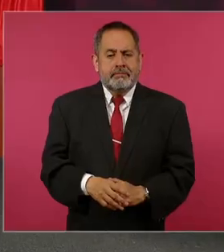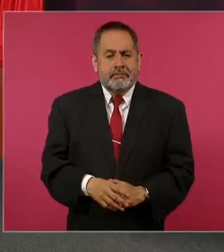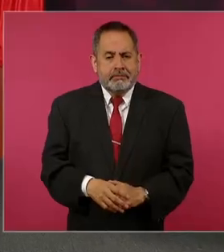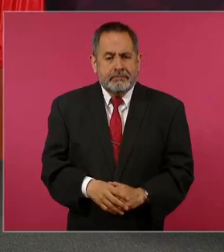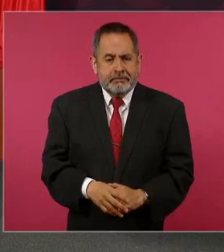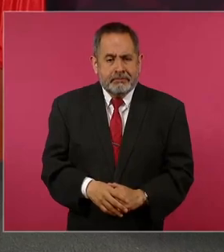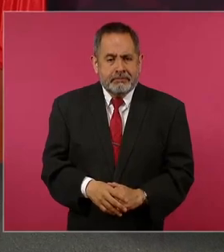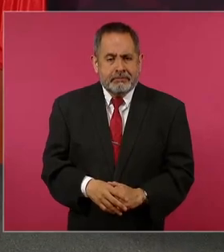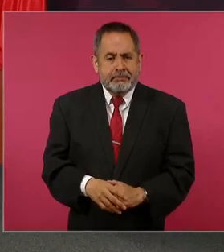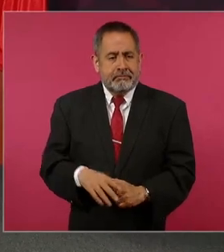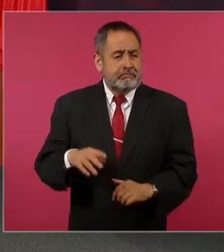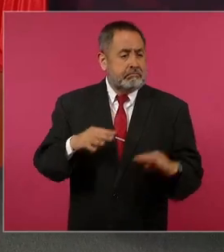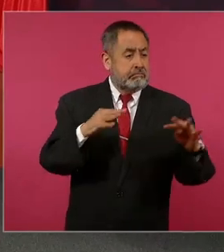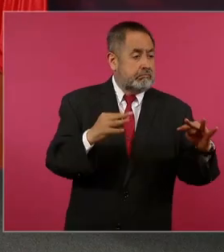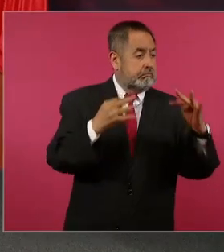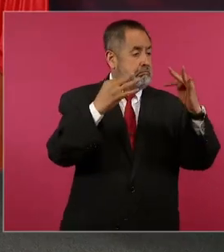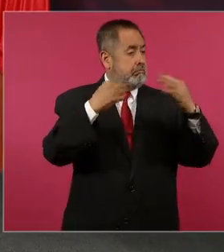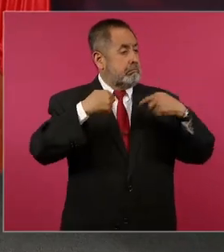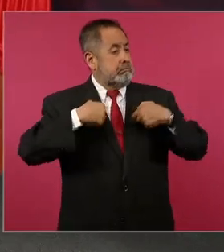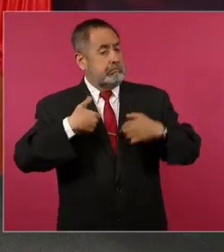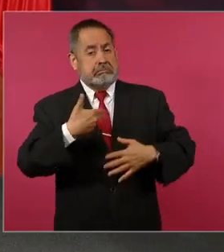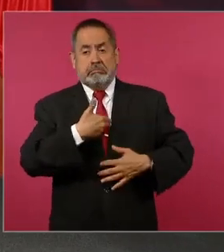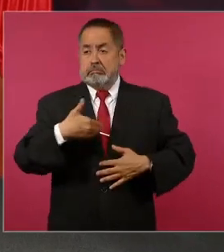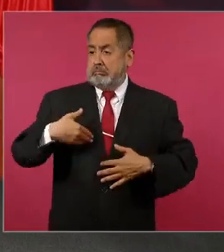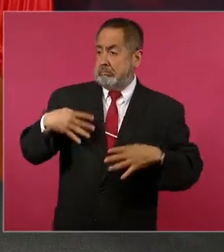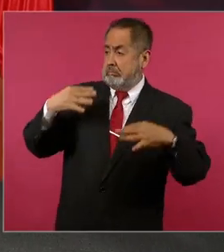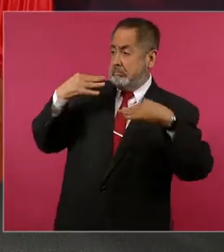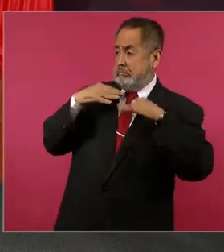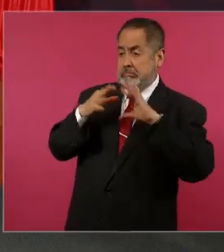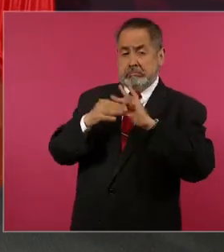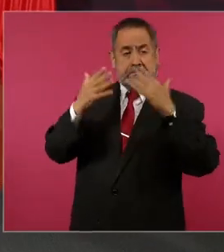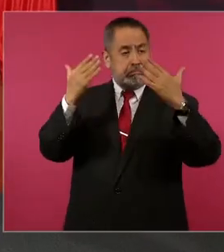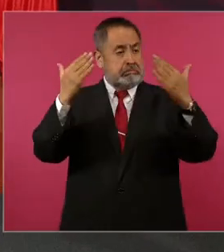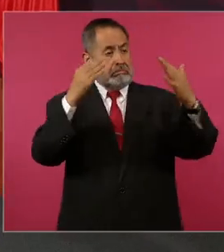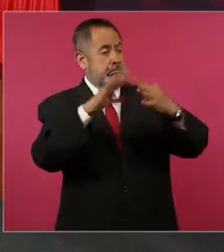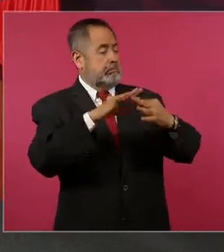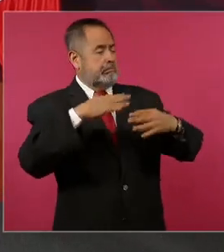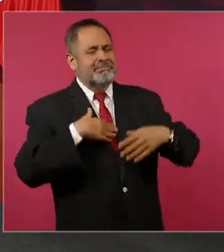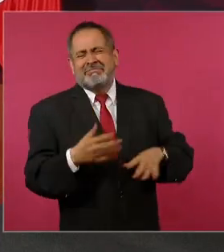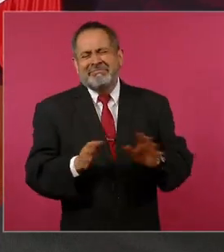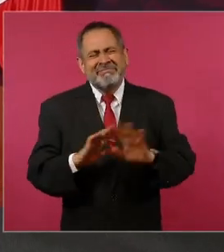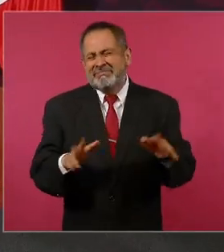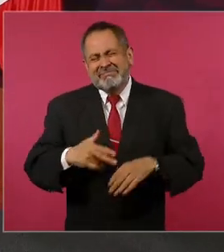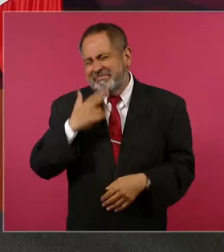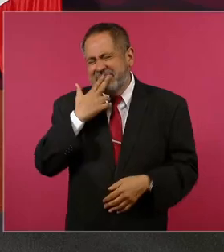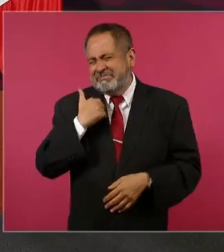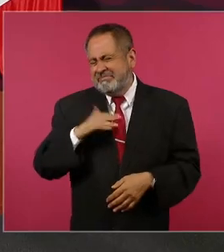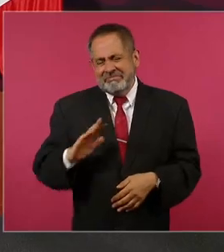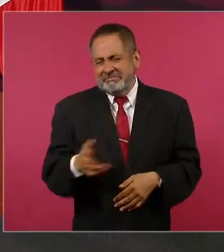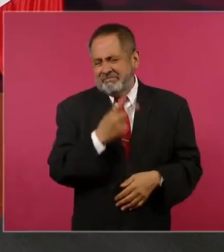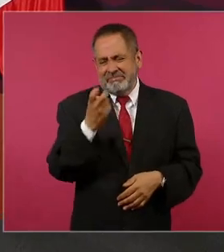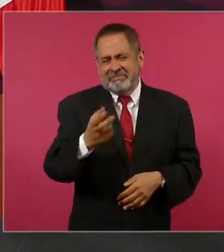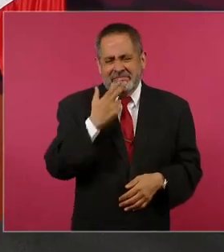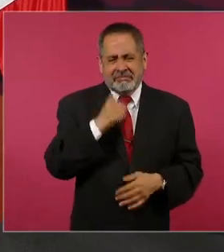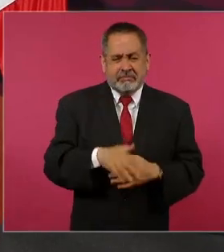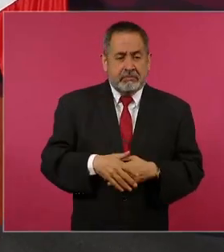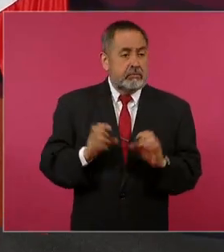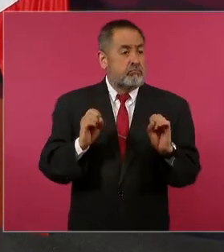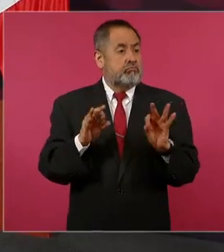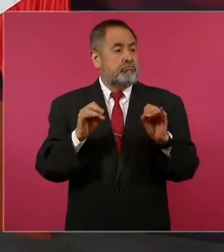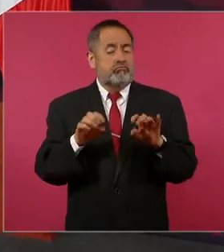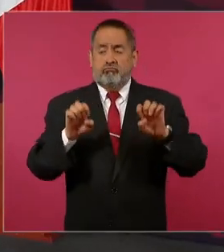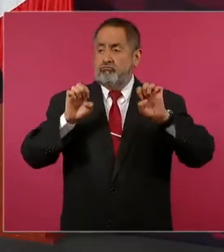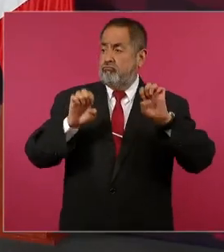es la parafernalia que lo rodea, no son las